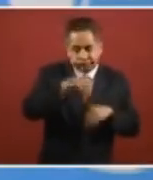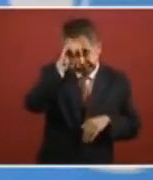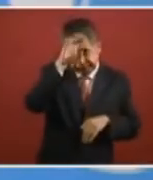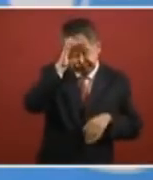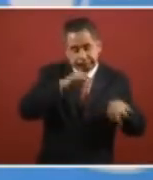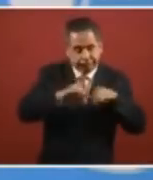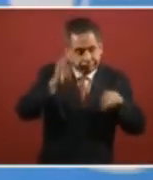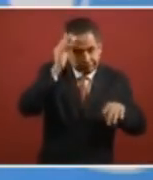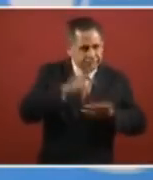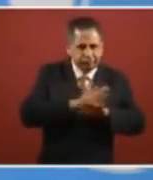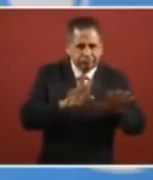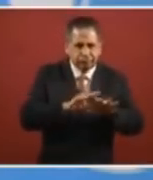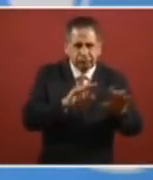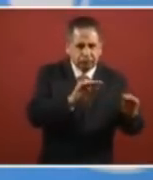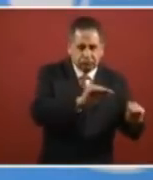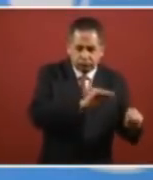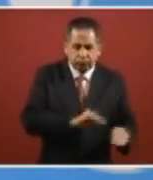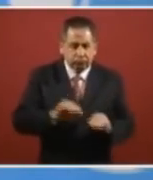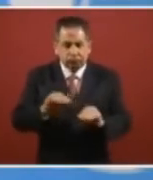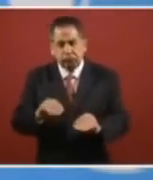llamaba barretero,